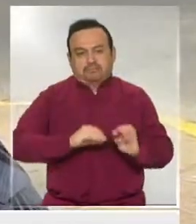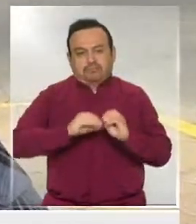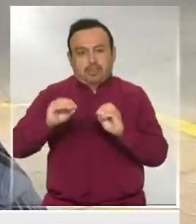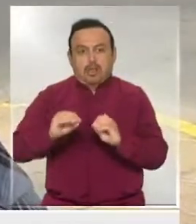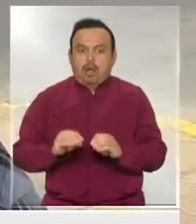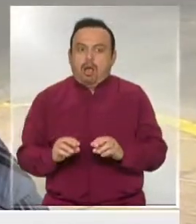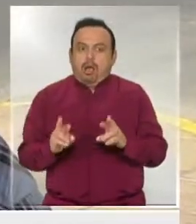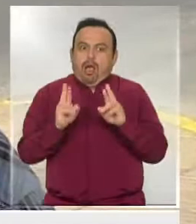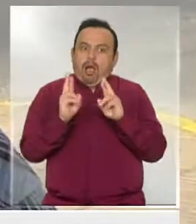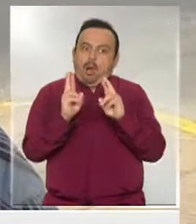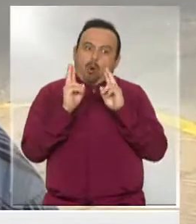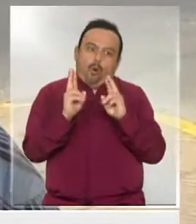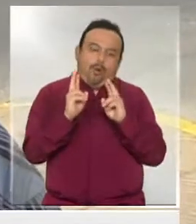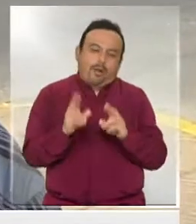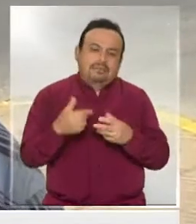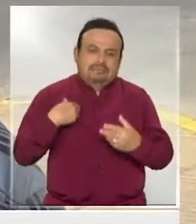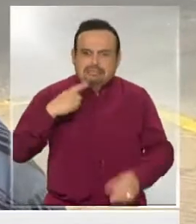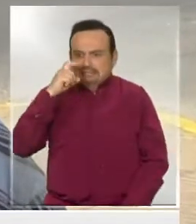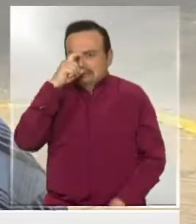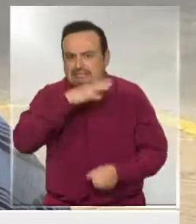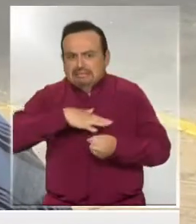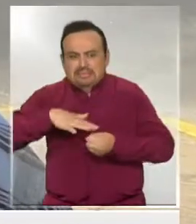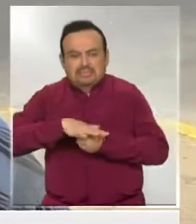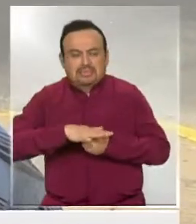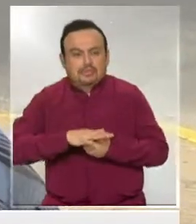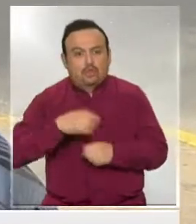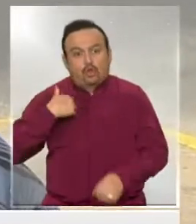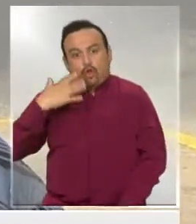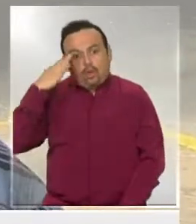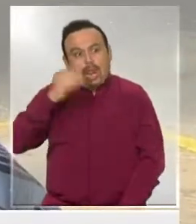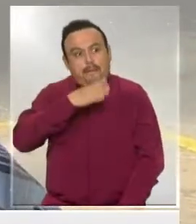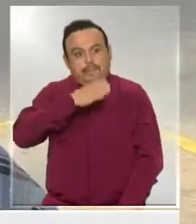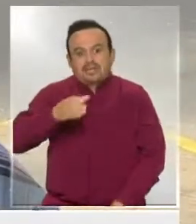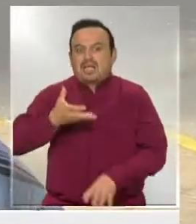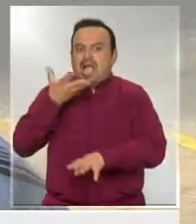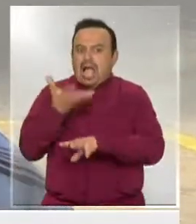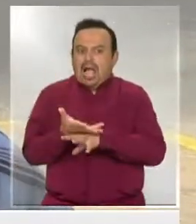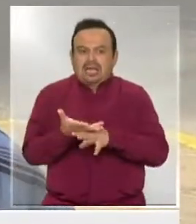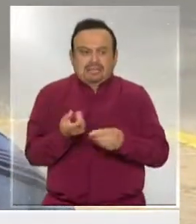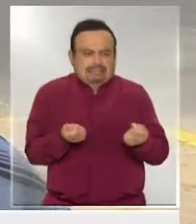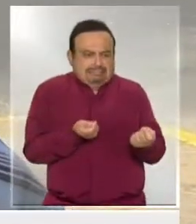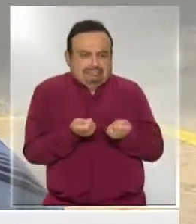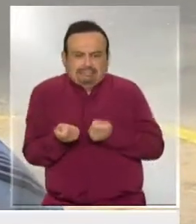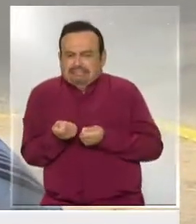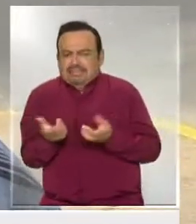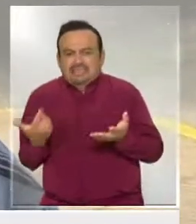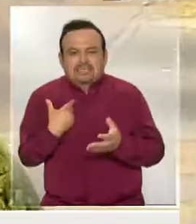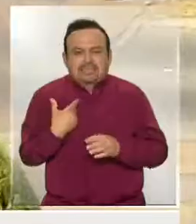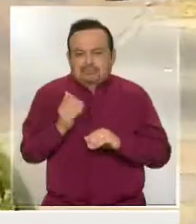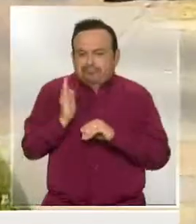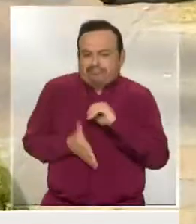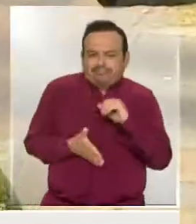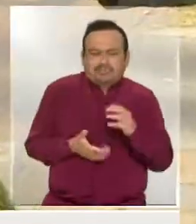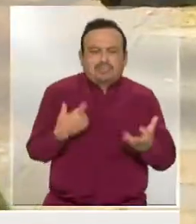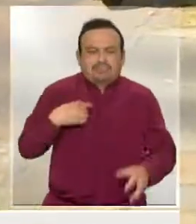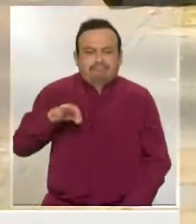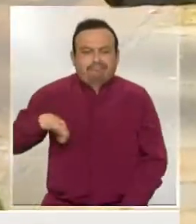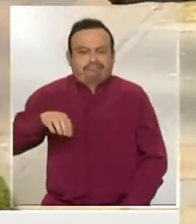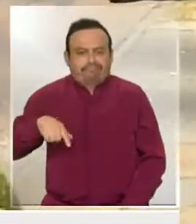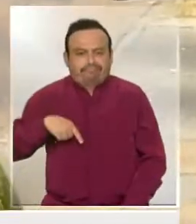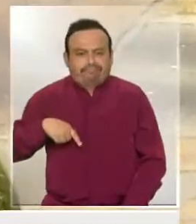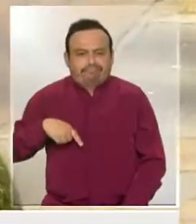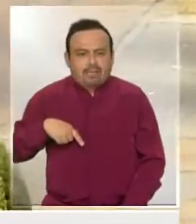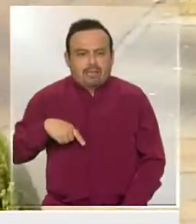sería ideal. Y dada la crisis, yo creo que hay gente que está es muy estrecha, gente que ha quedado cesante. Entonces, si fuera así